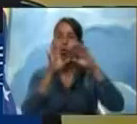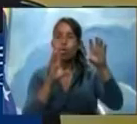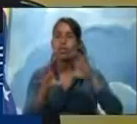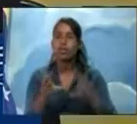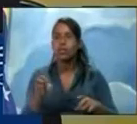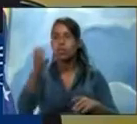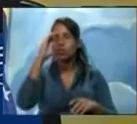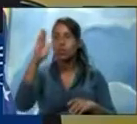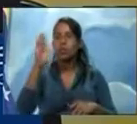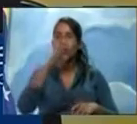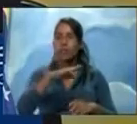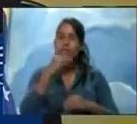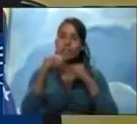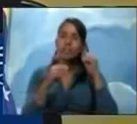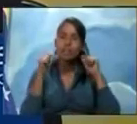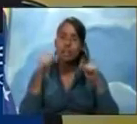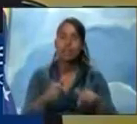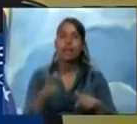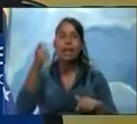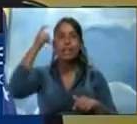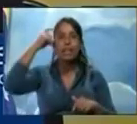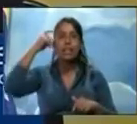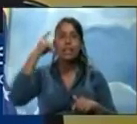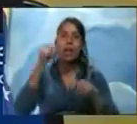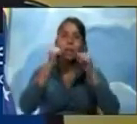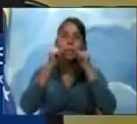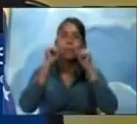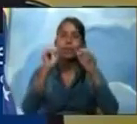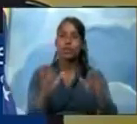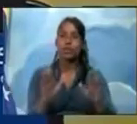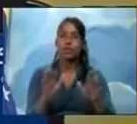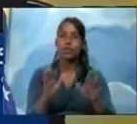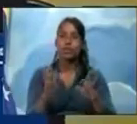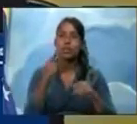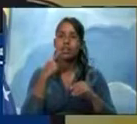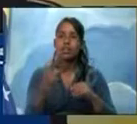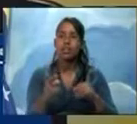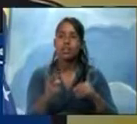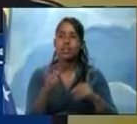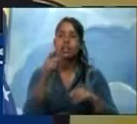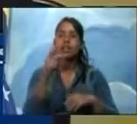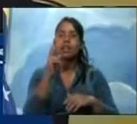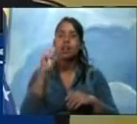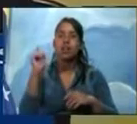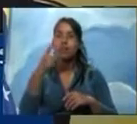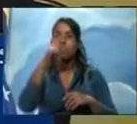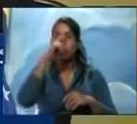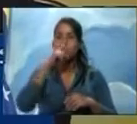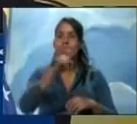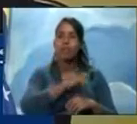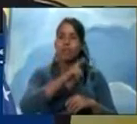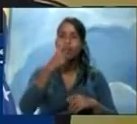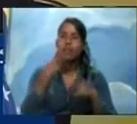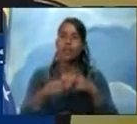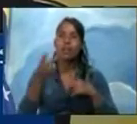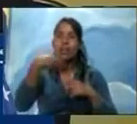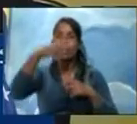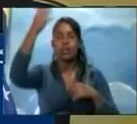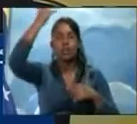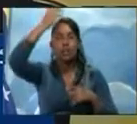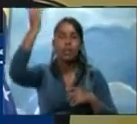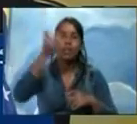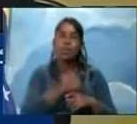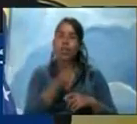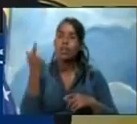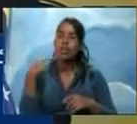Dios está haciendo en este día bendiciones. Dice, en el primer año de Belsasar, rey de